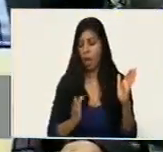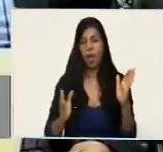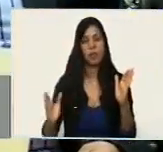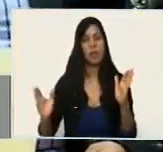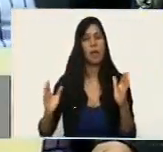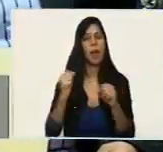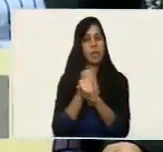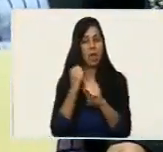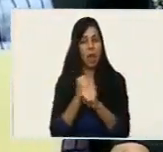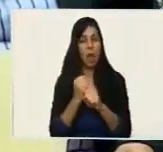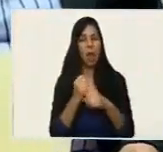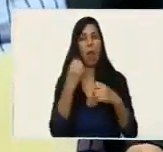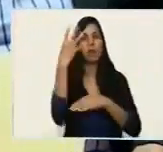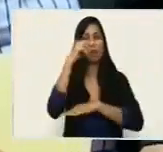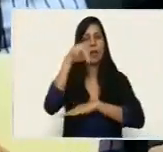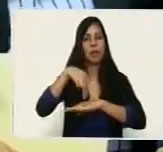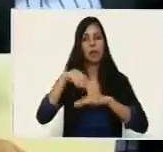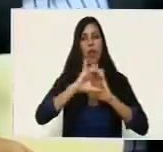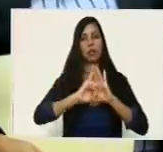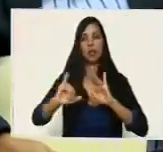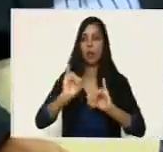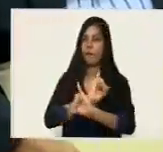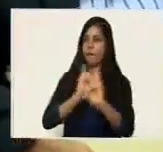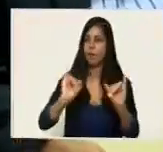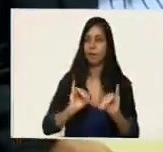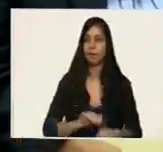Nacional Constituyente. Es todo, presidente.